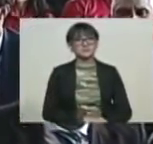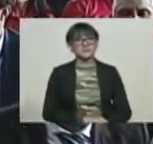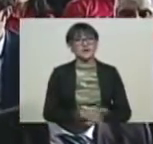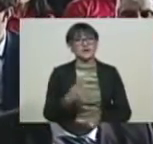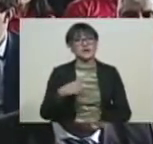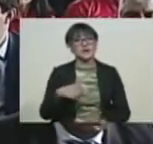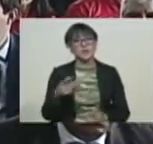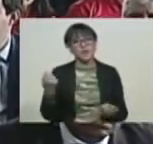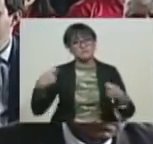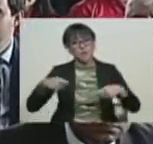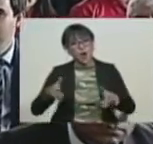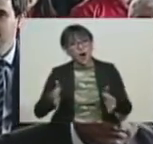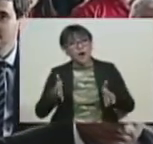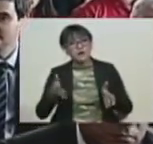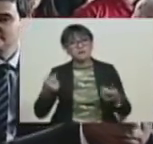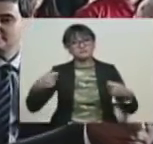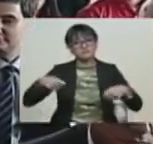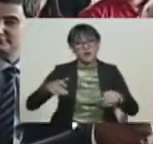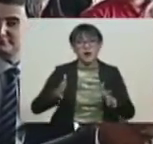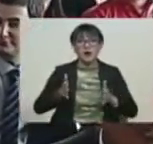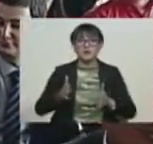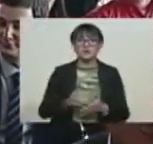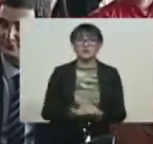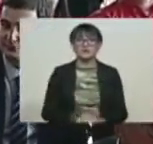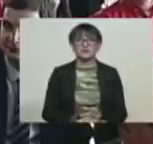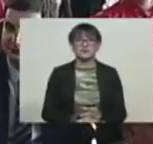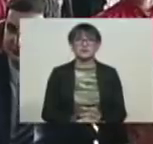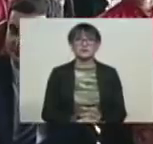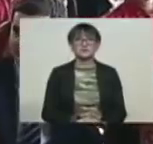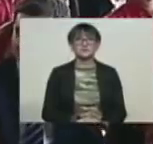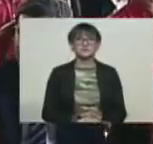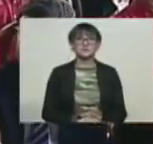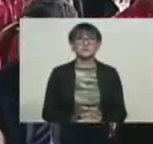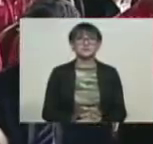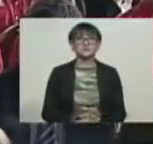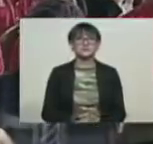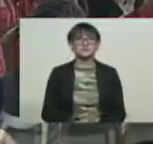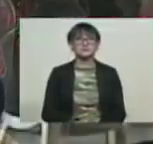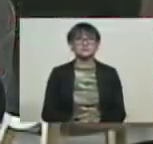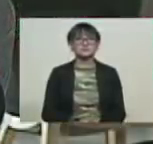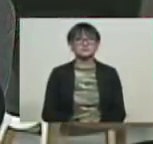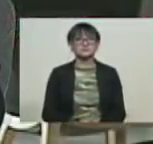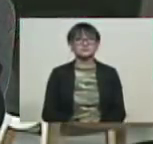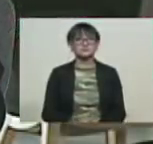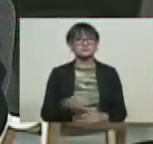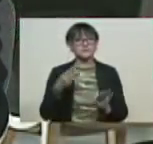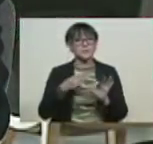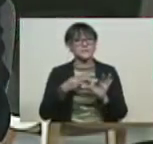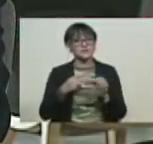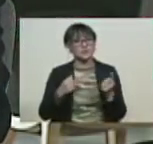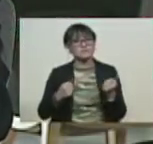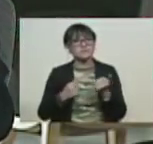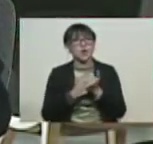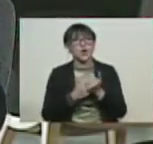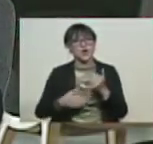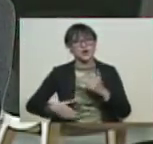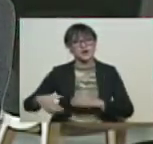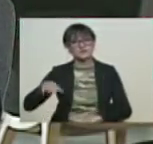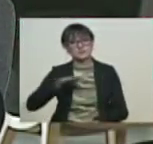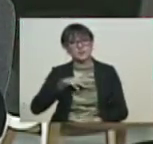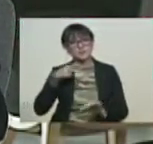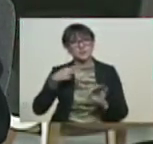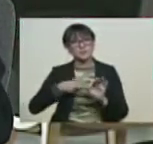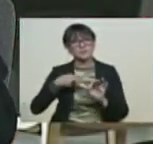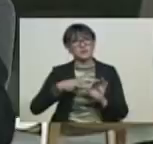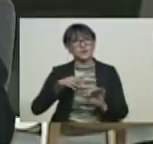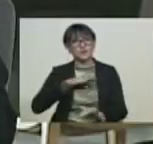ganar, es ganar, ganar. Va a ser y es una moneda sólida porque está respaldada en nuestra riqueza